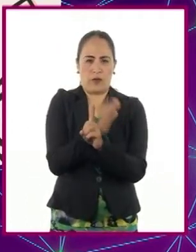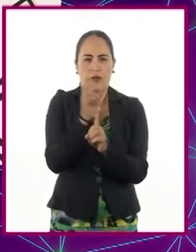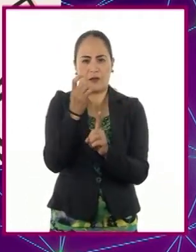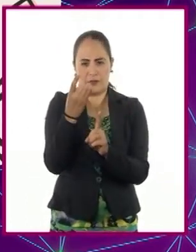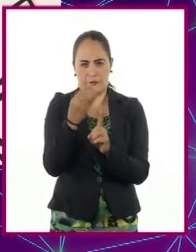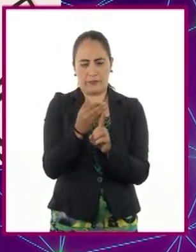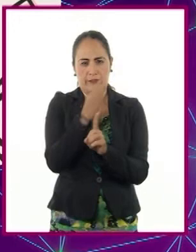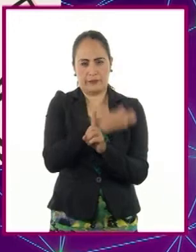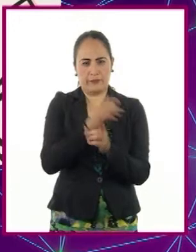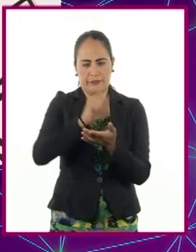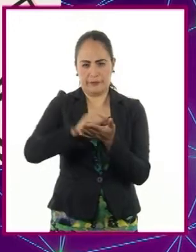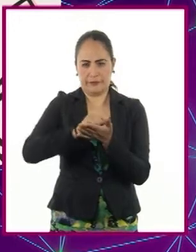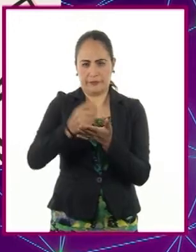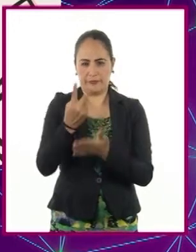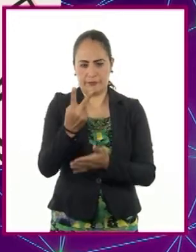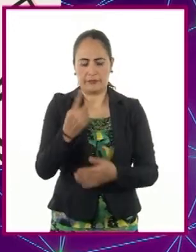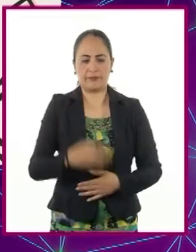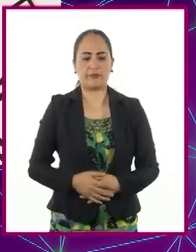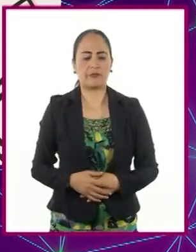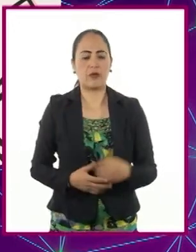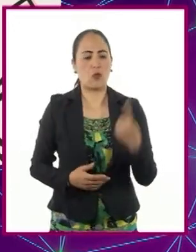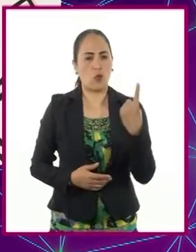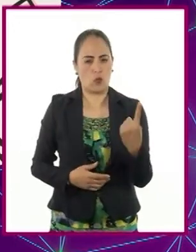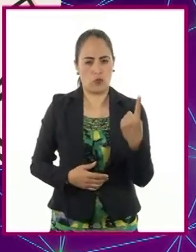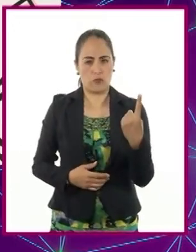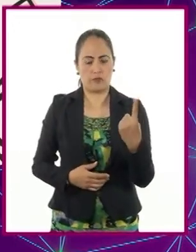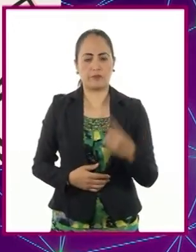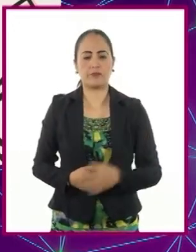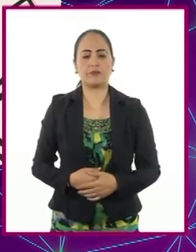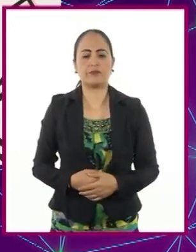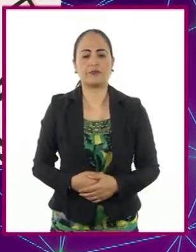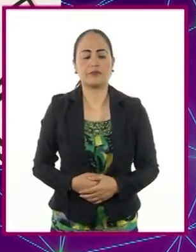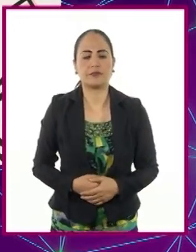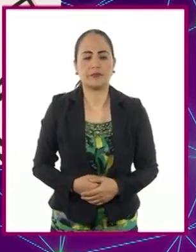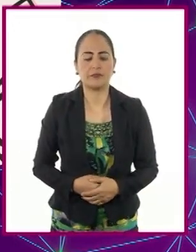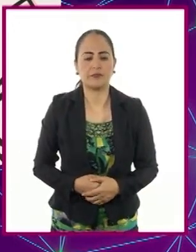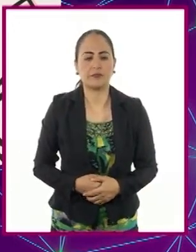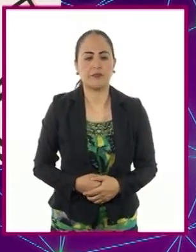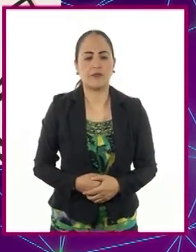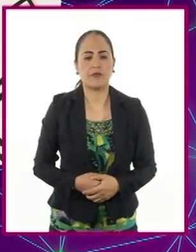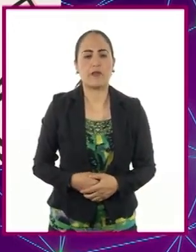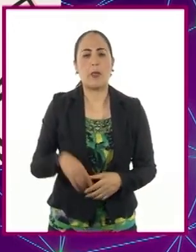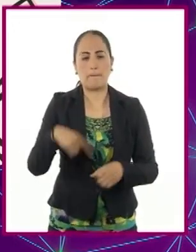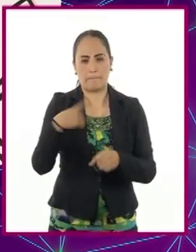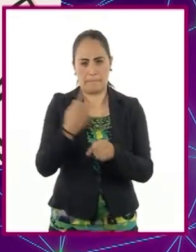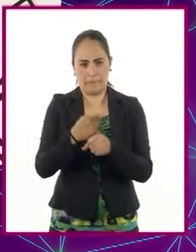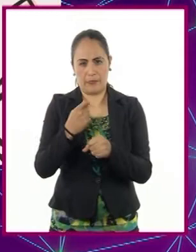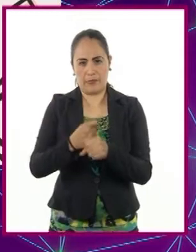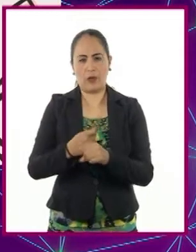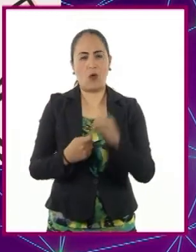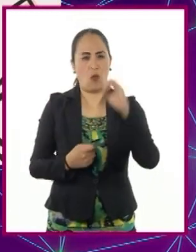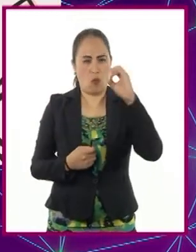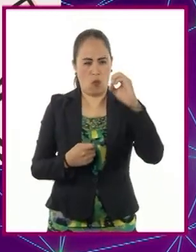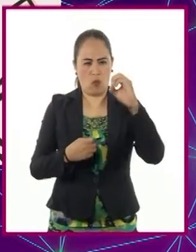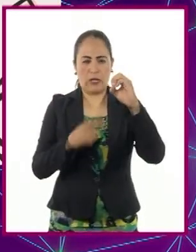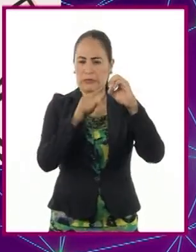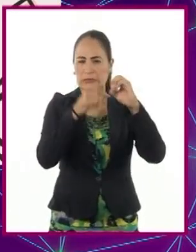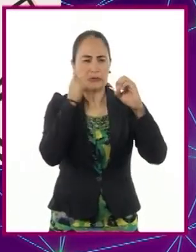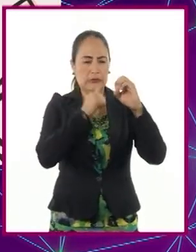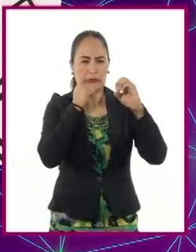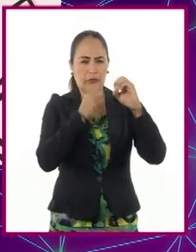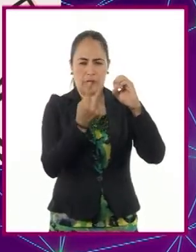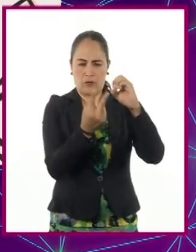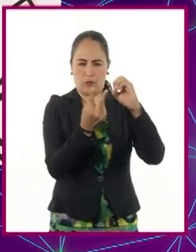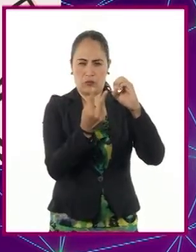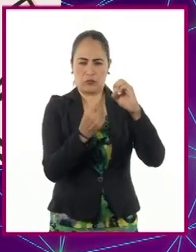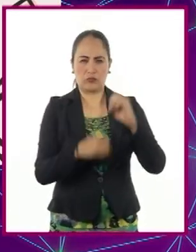Asignaremos primero el número de oxidación del oxígeno, ya que es un elemento que por lo general trabaja con un número en específico. ¿Recuerdan cuál